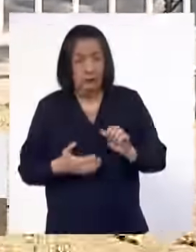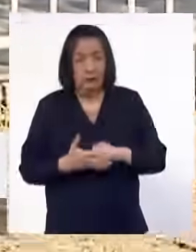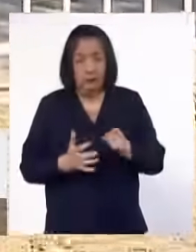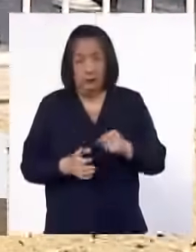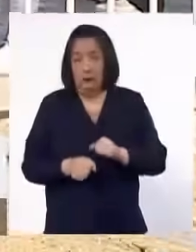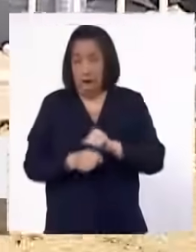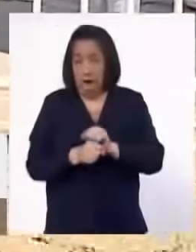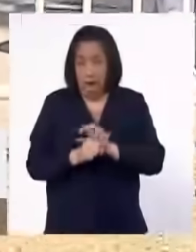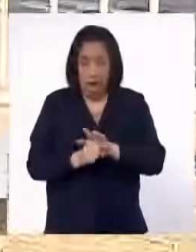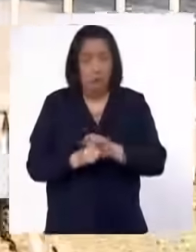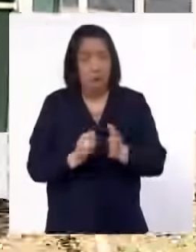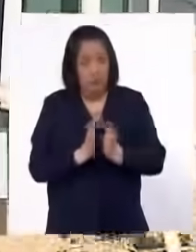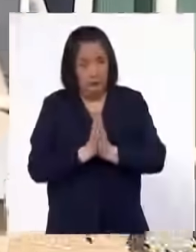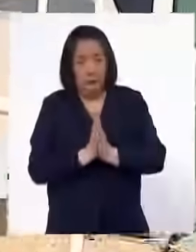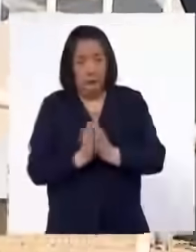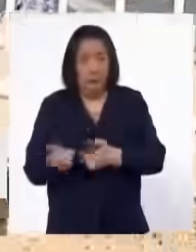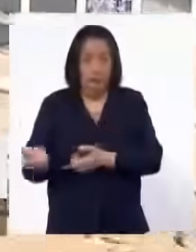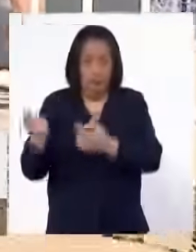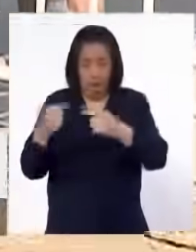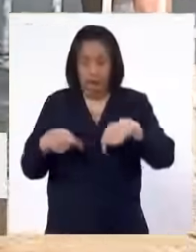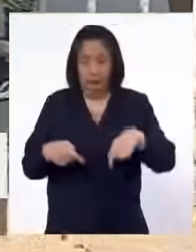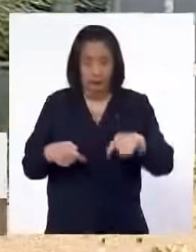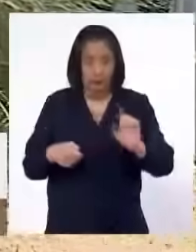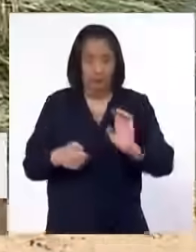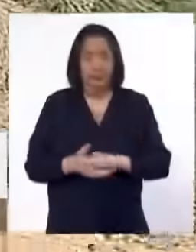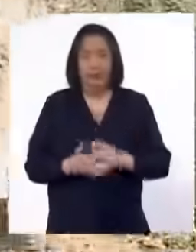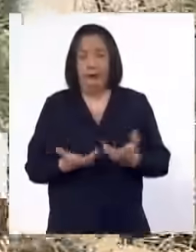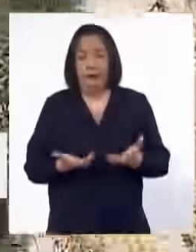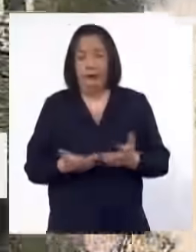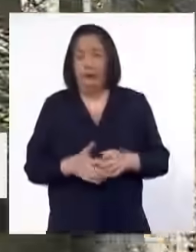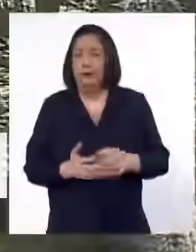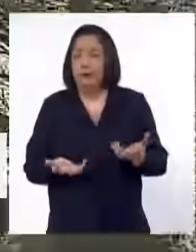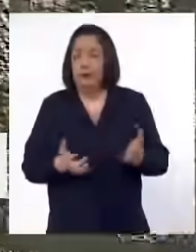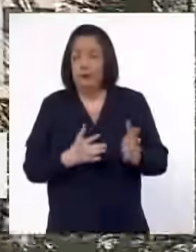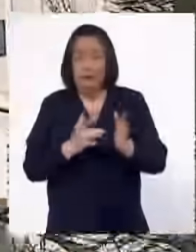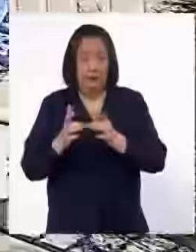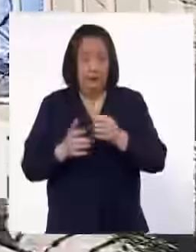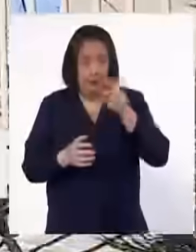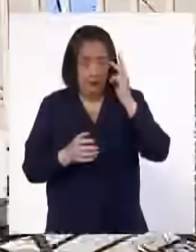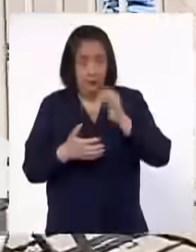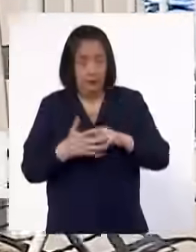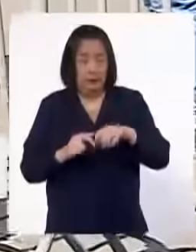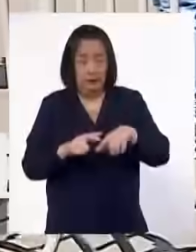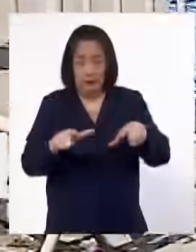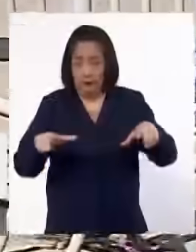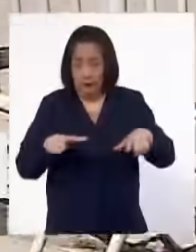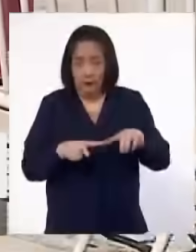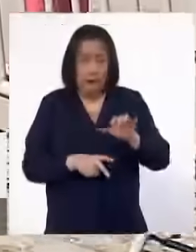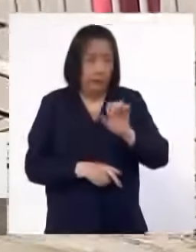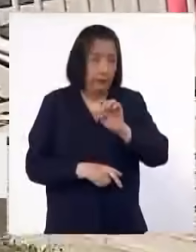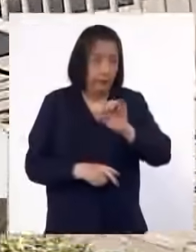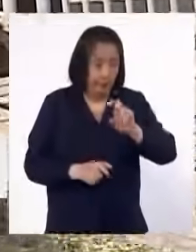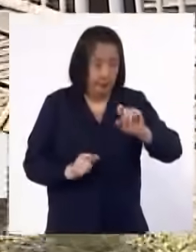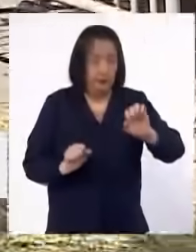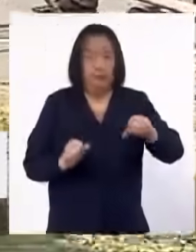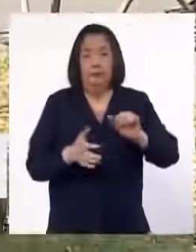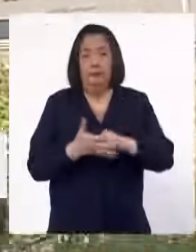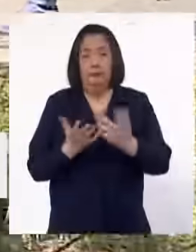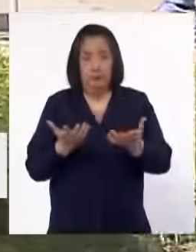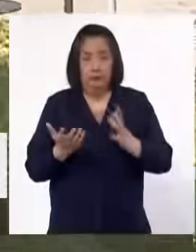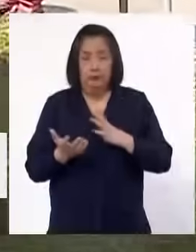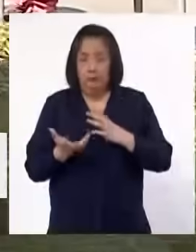este virus, por favor acérquese al campo de Marte para poder recibir un